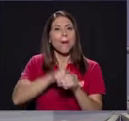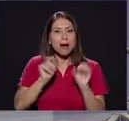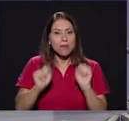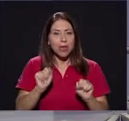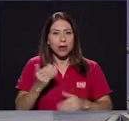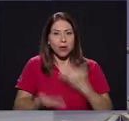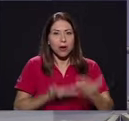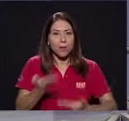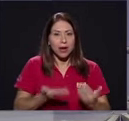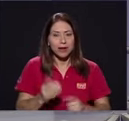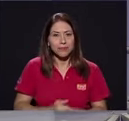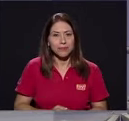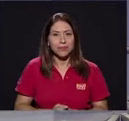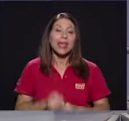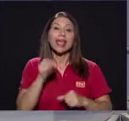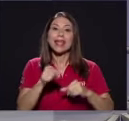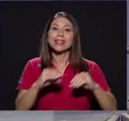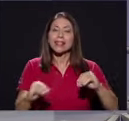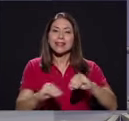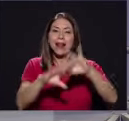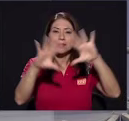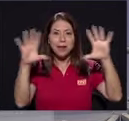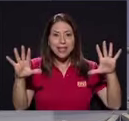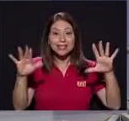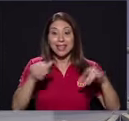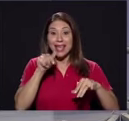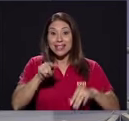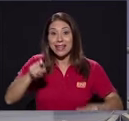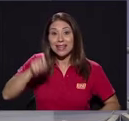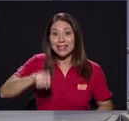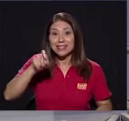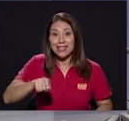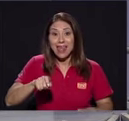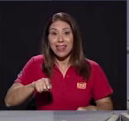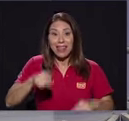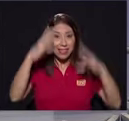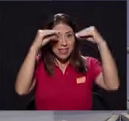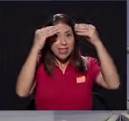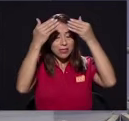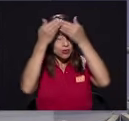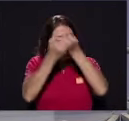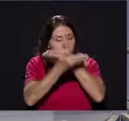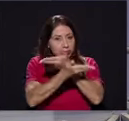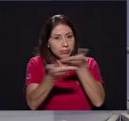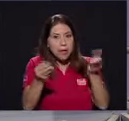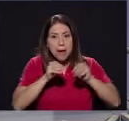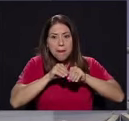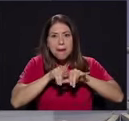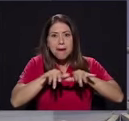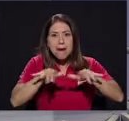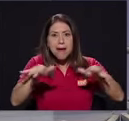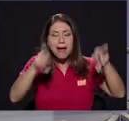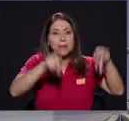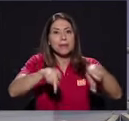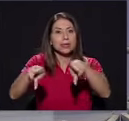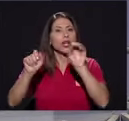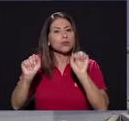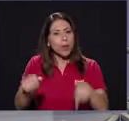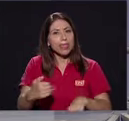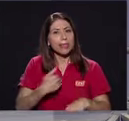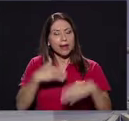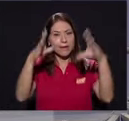colaborar. Y en esa transparencia, en esa necesidad de abrir datos y de que la ciudadanía pueda contar con